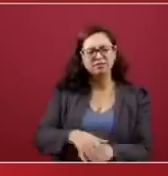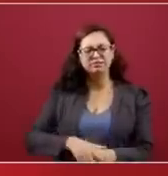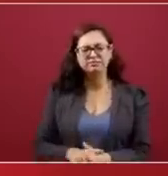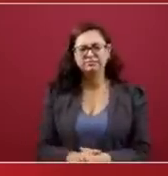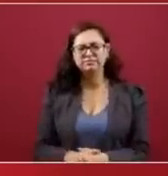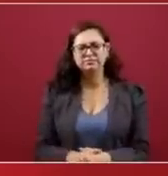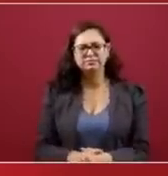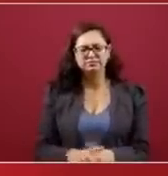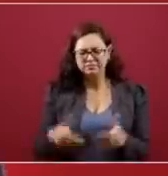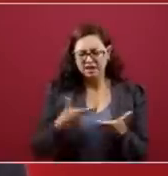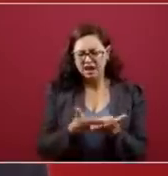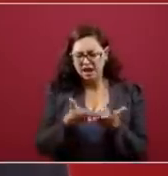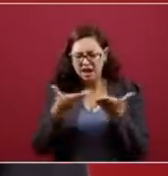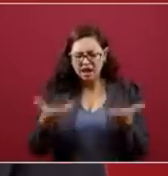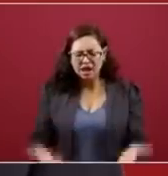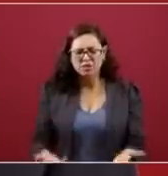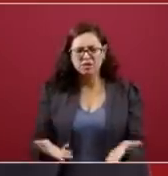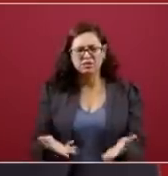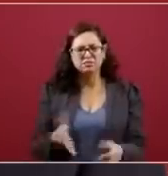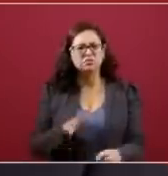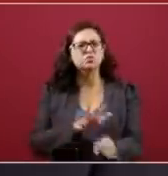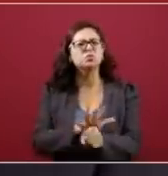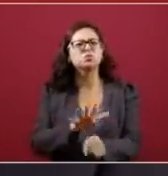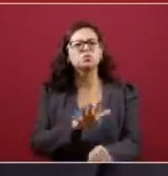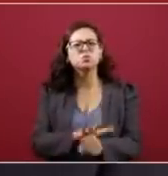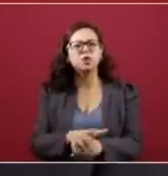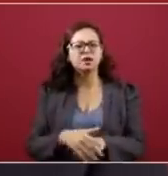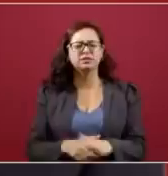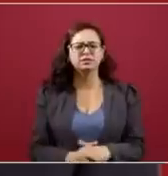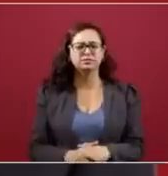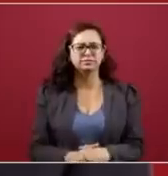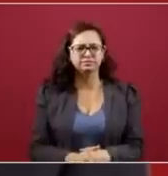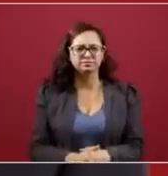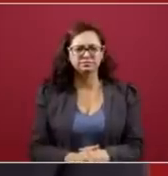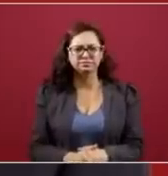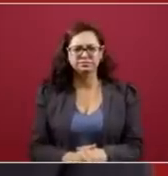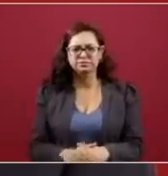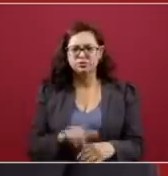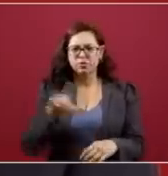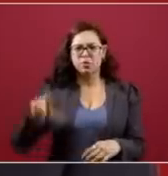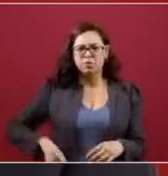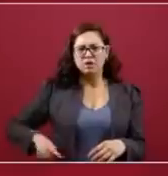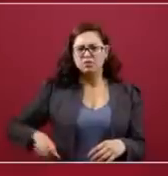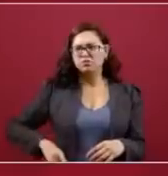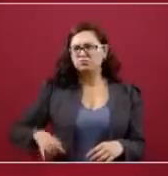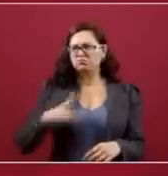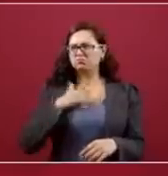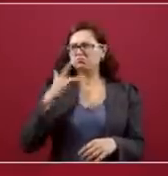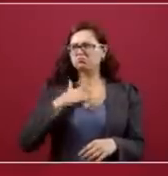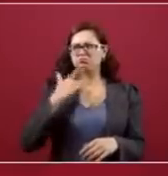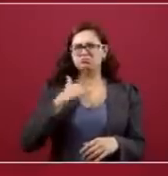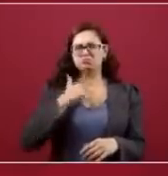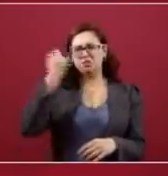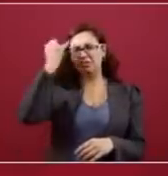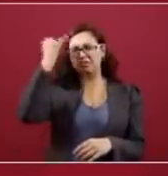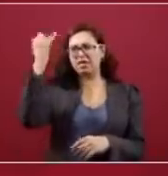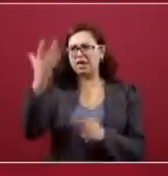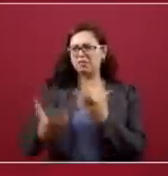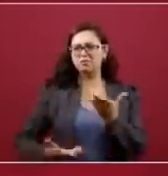¿Qué va a ser ahora la política del gobierno? ¿Cómo se